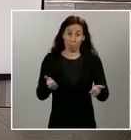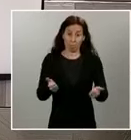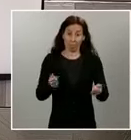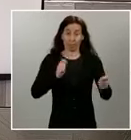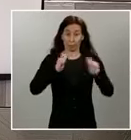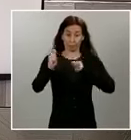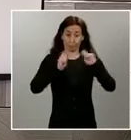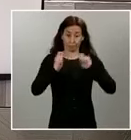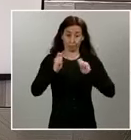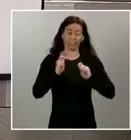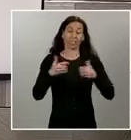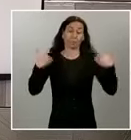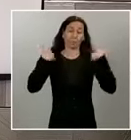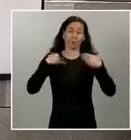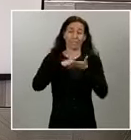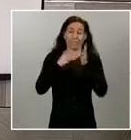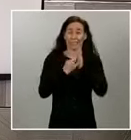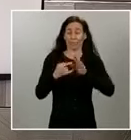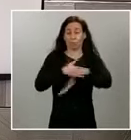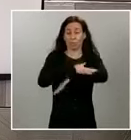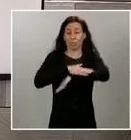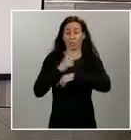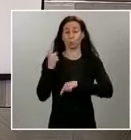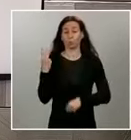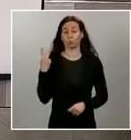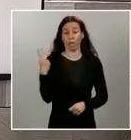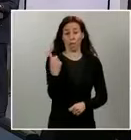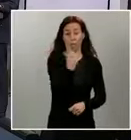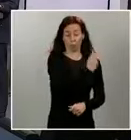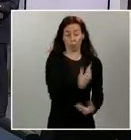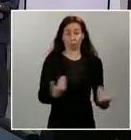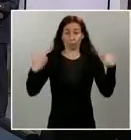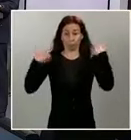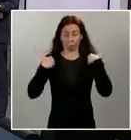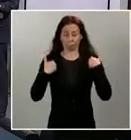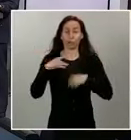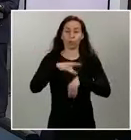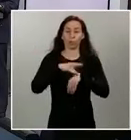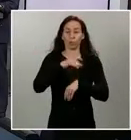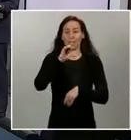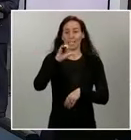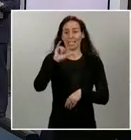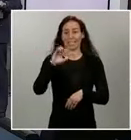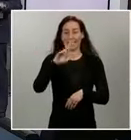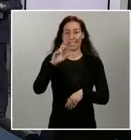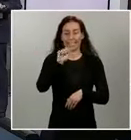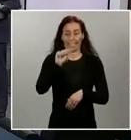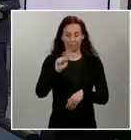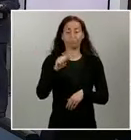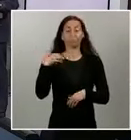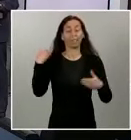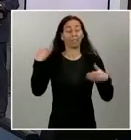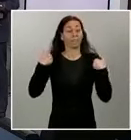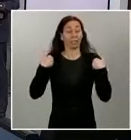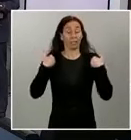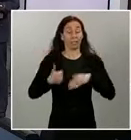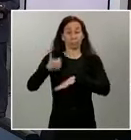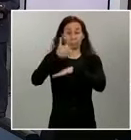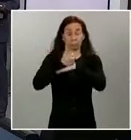de cada ministerio competente. Están con ustedes la doctora María José Sierra, jefa de área del Centro de Coordinación de Alertas y Emergencias